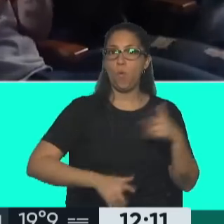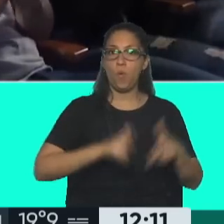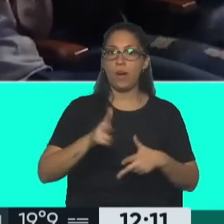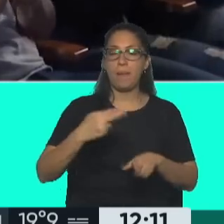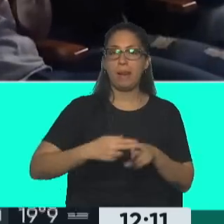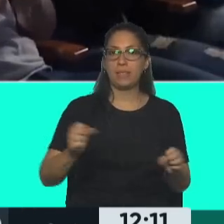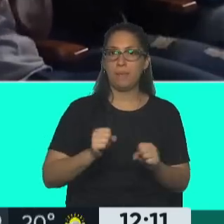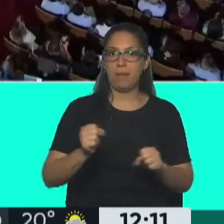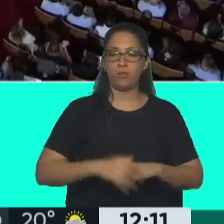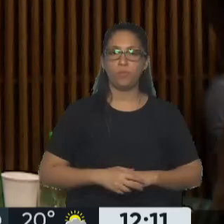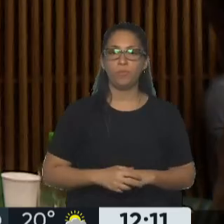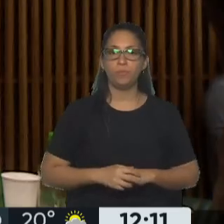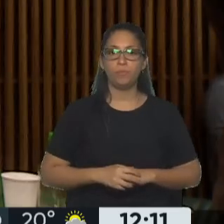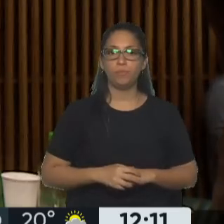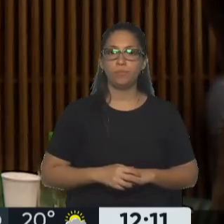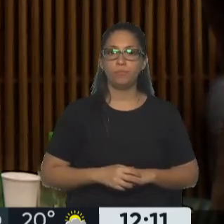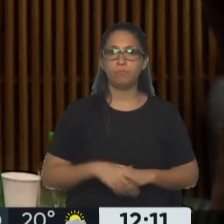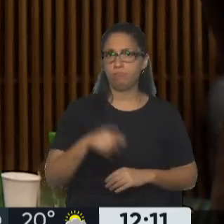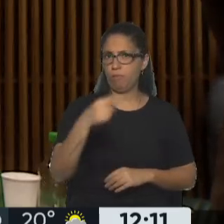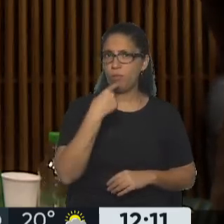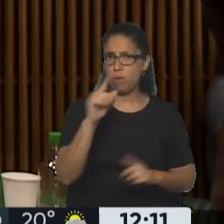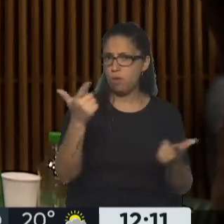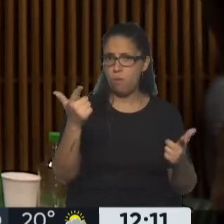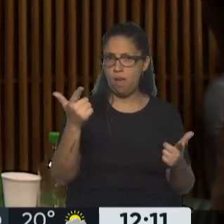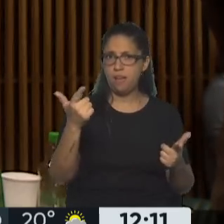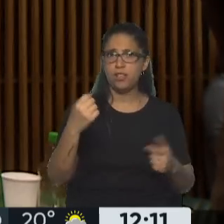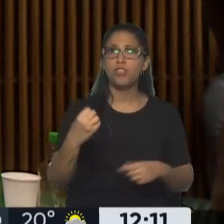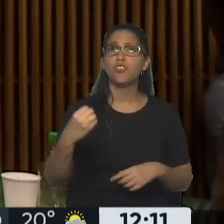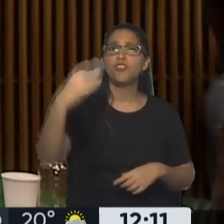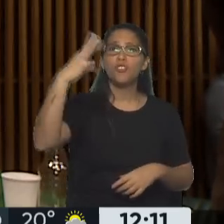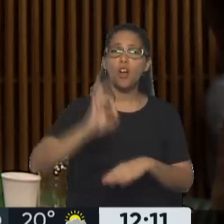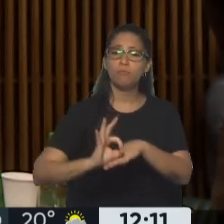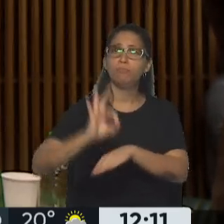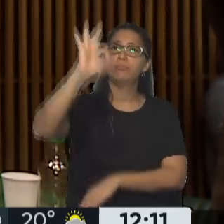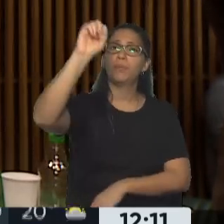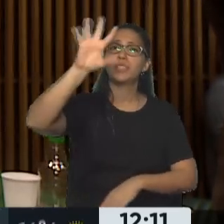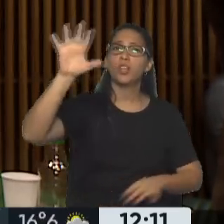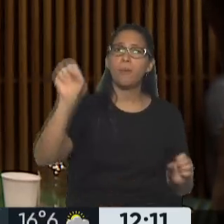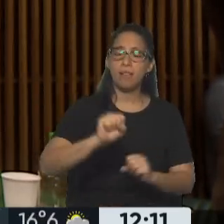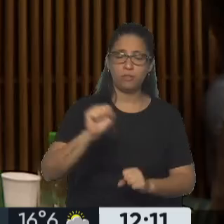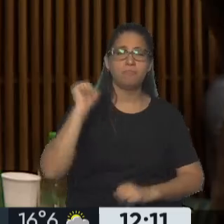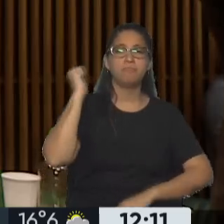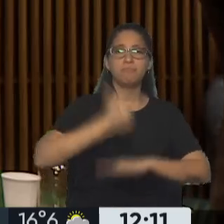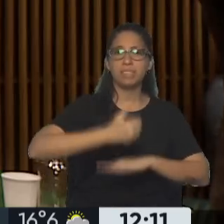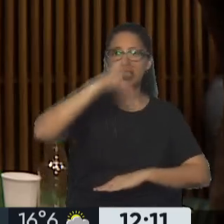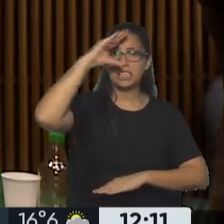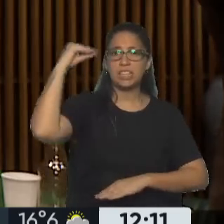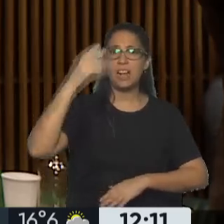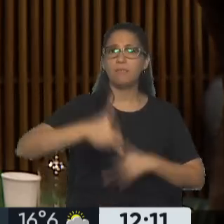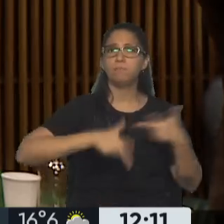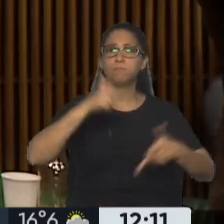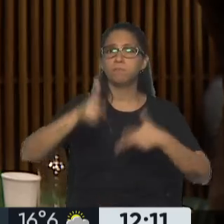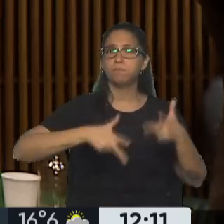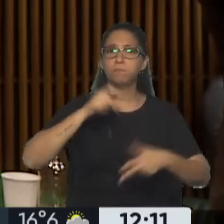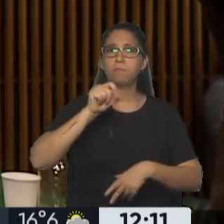Plaza de Mayo. No tengan duda que sale el sol del 25 de mayo, Cristina va a estar hablándole nuevamente al pueblo argentino y